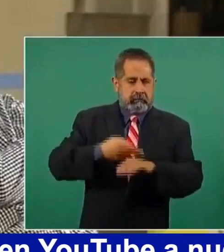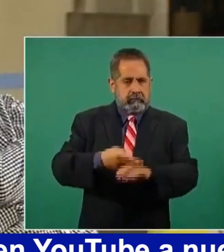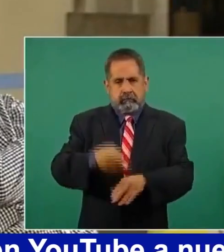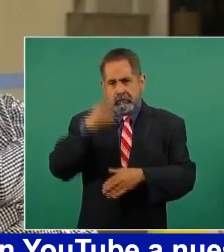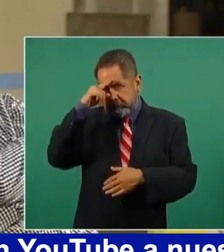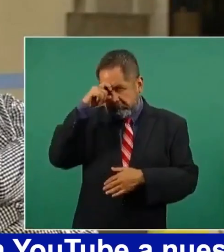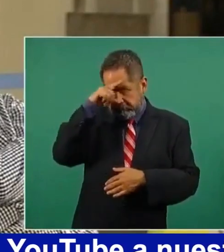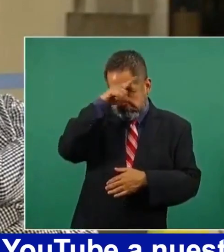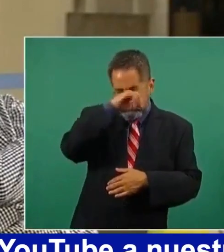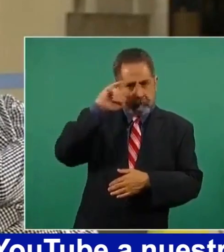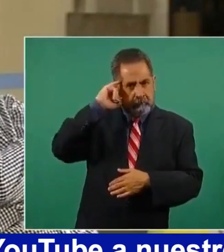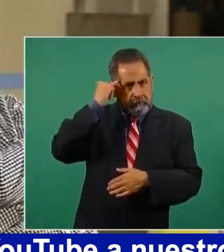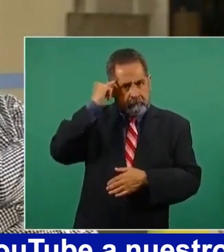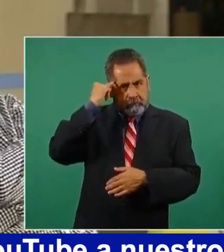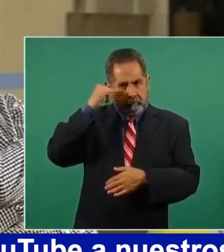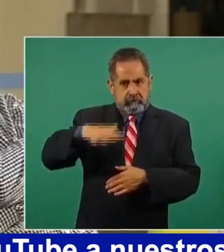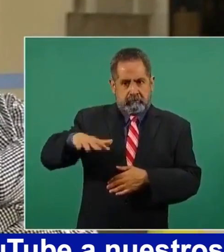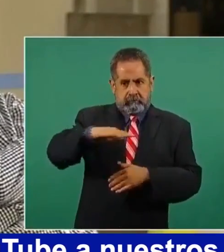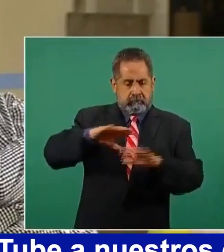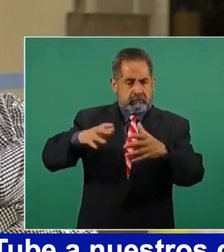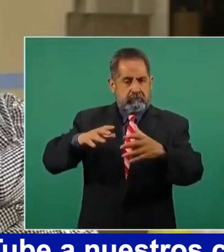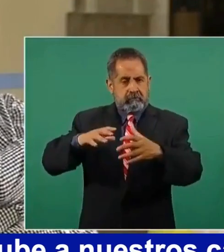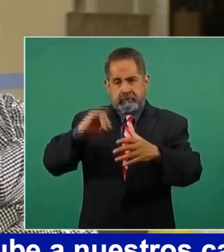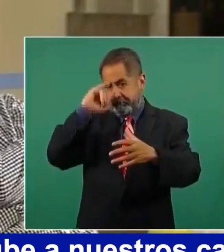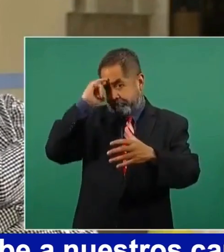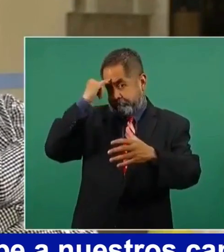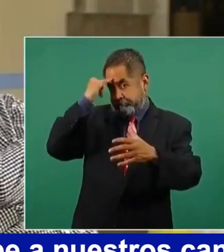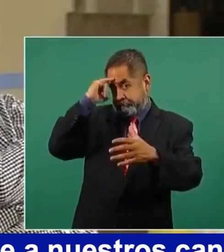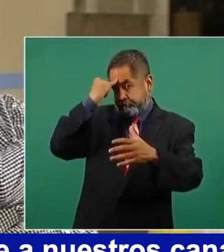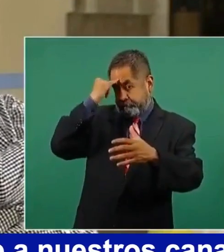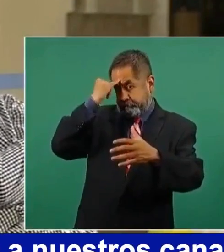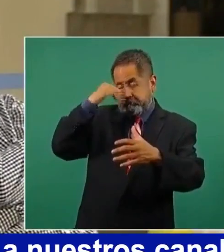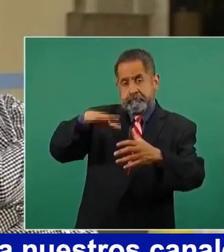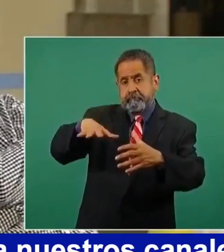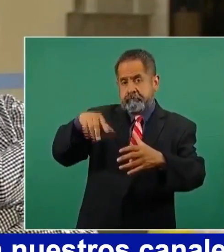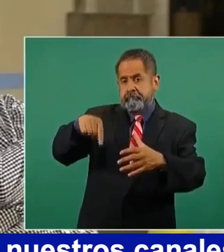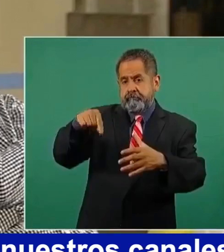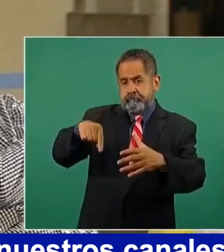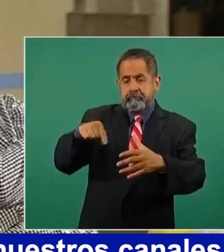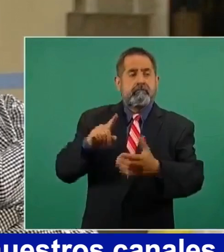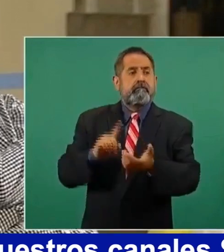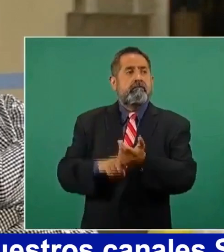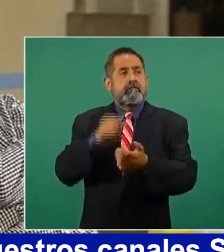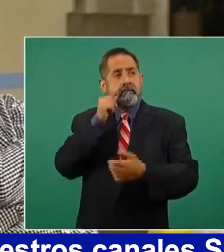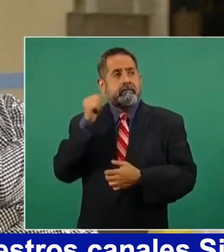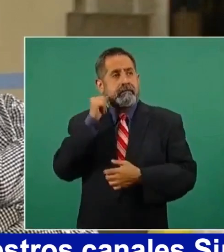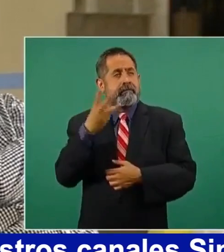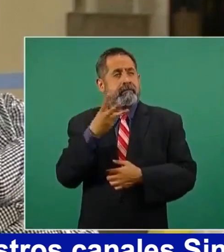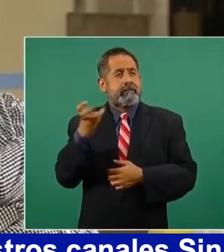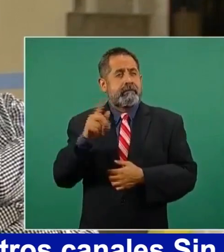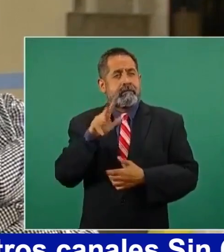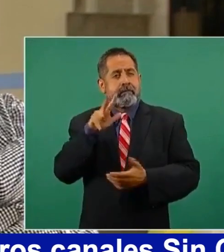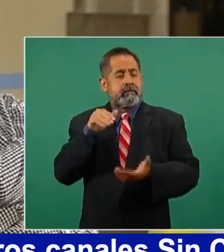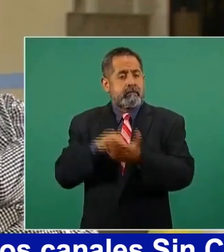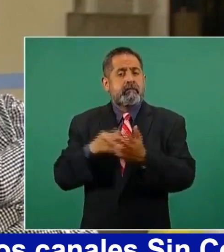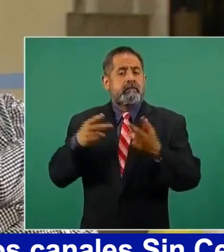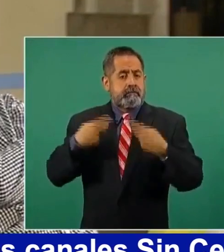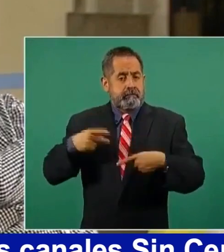difícil. Son el segundo país más poblado de la Tierra y ayer tuvieron 375 mil casos.